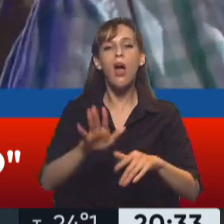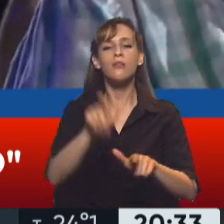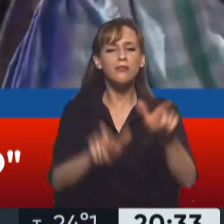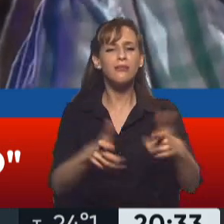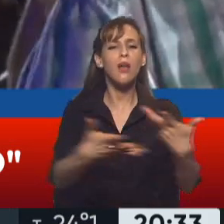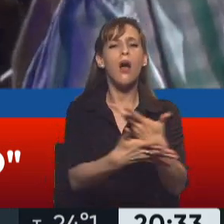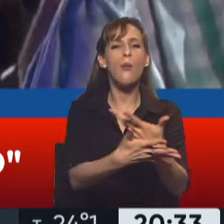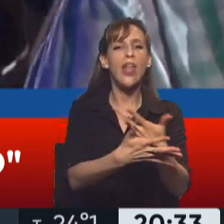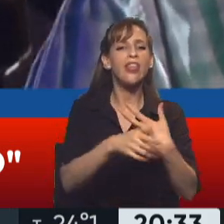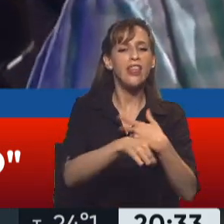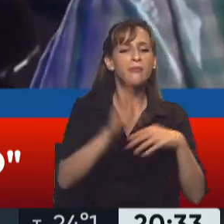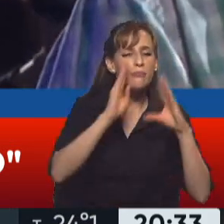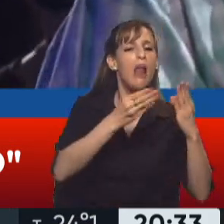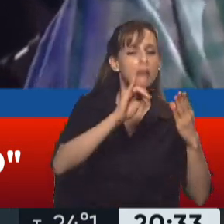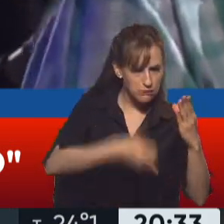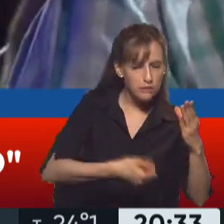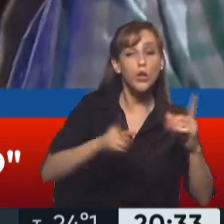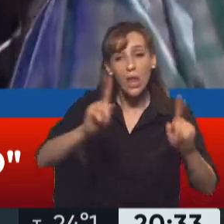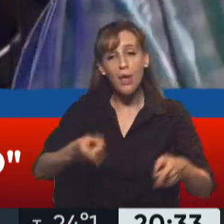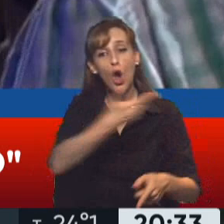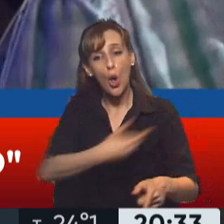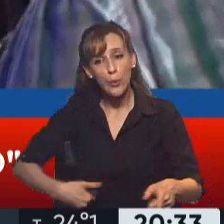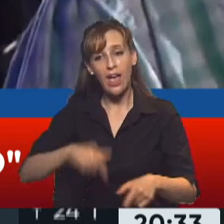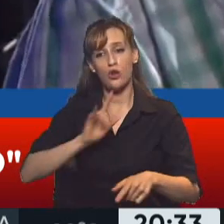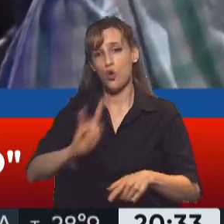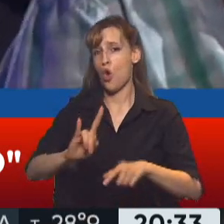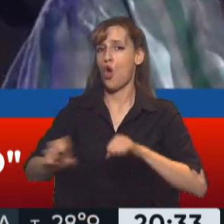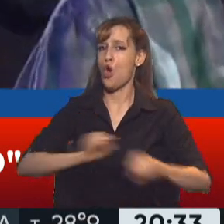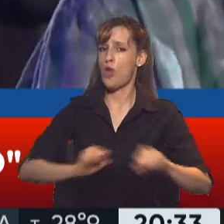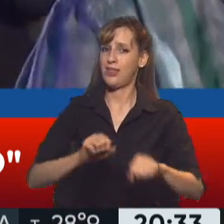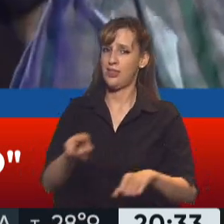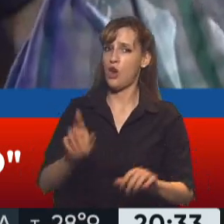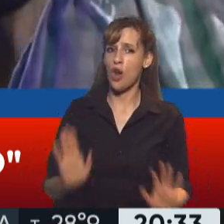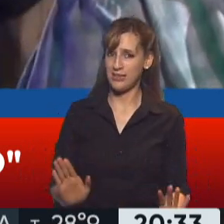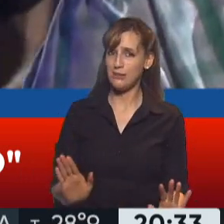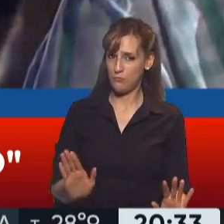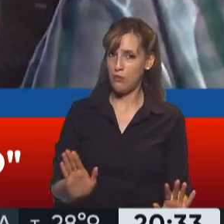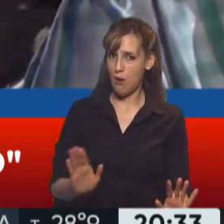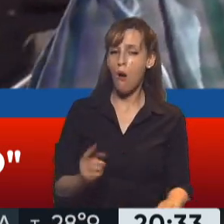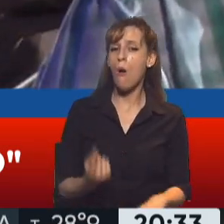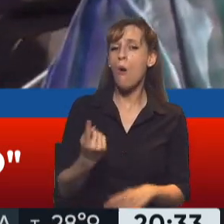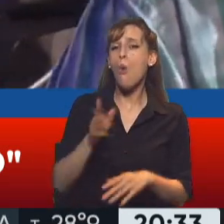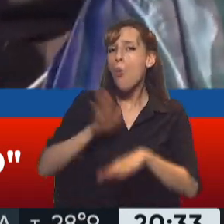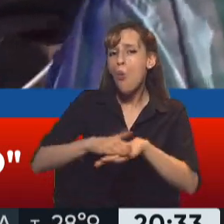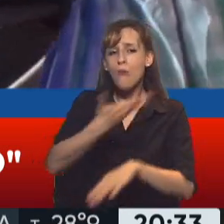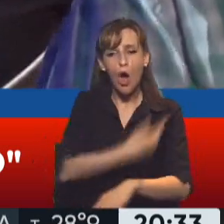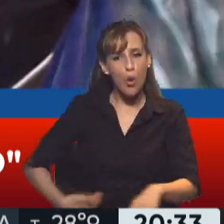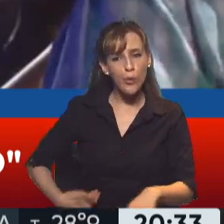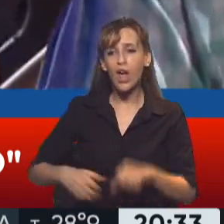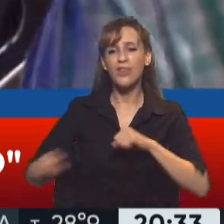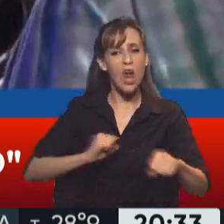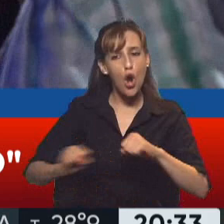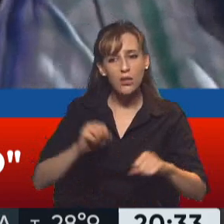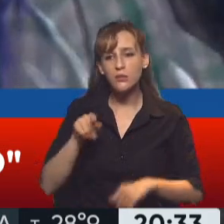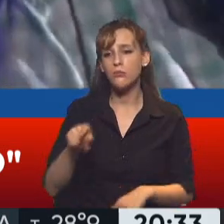del terrorismo. El terrorismo de Estado. Acá no hubo dos demonios, hubo un terrorismo de Estado que se llevó la